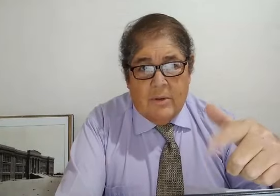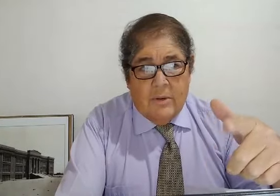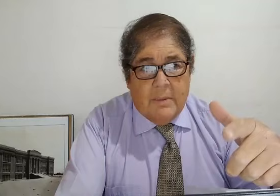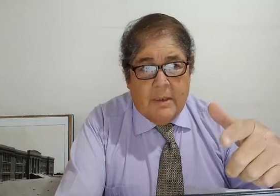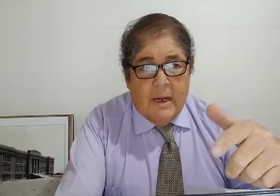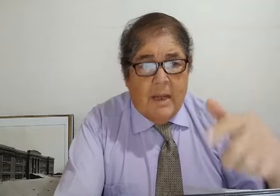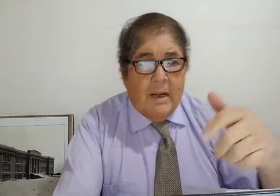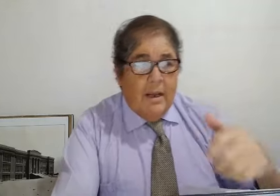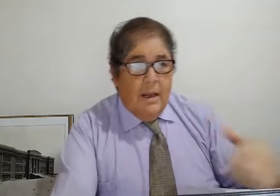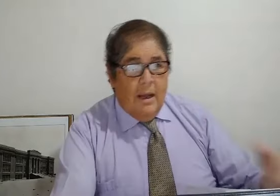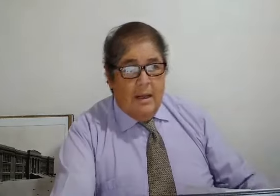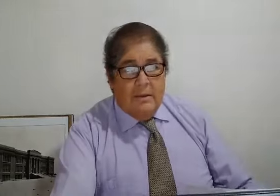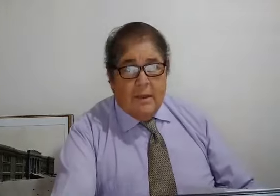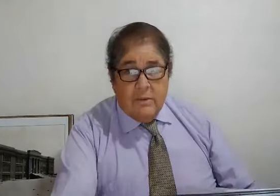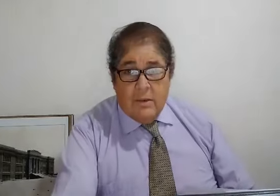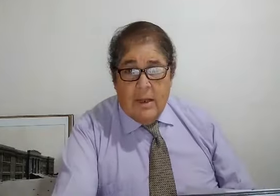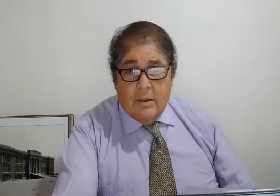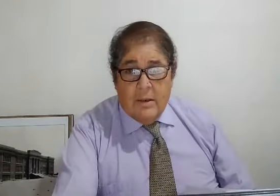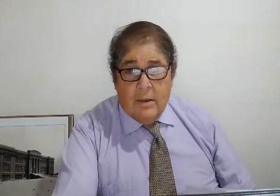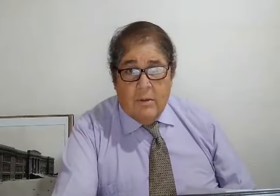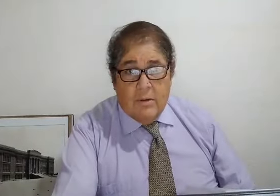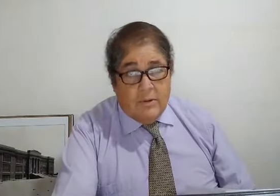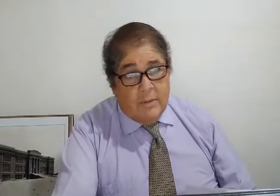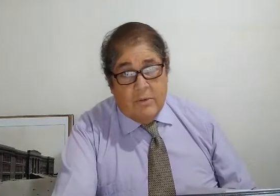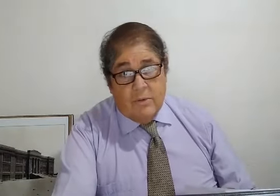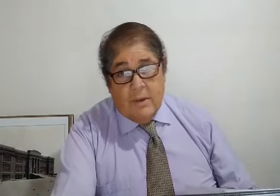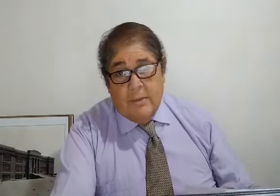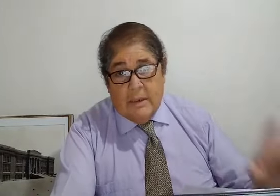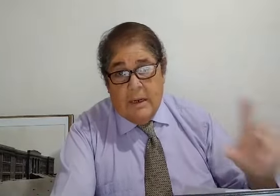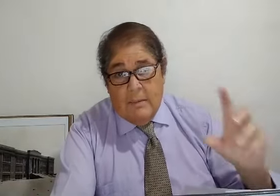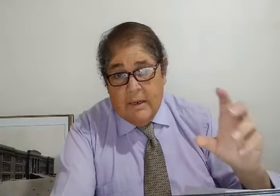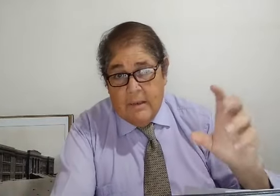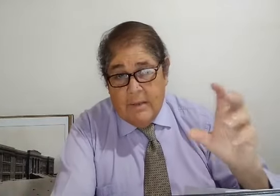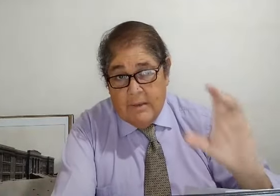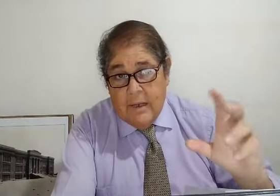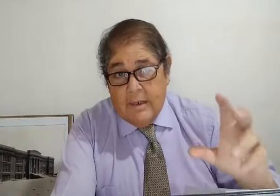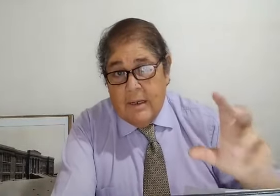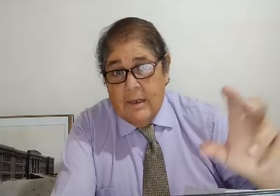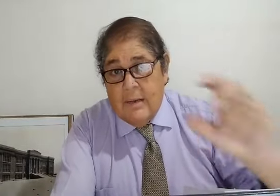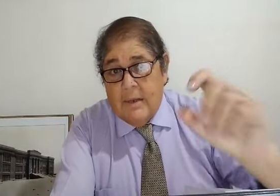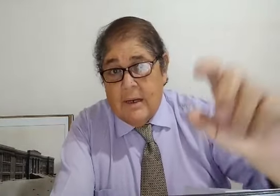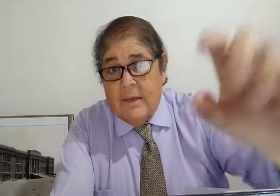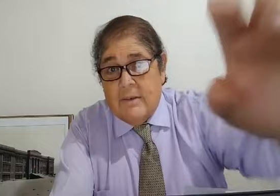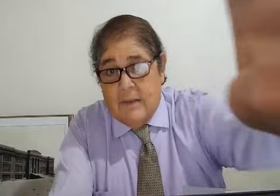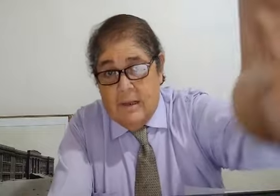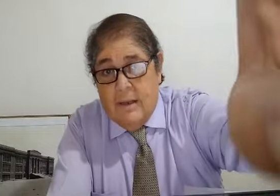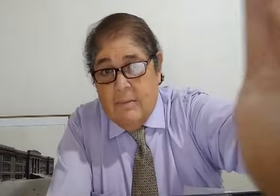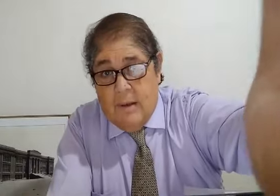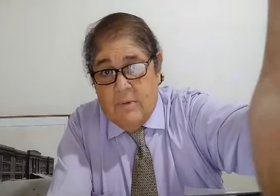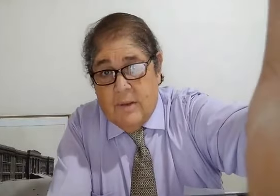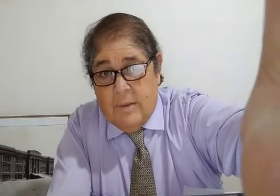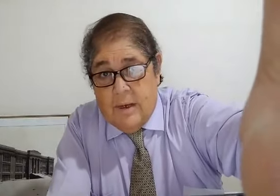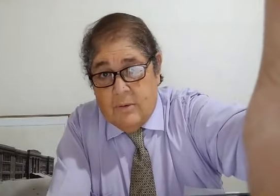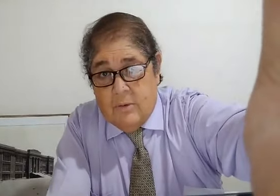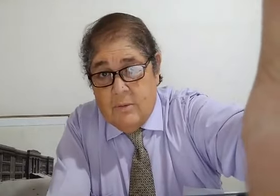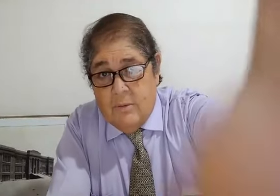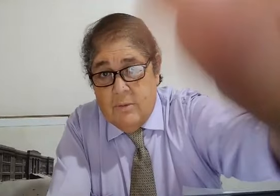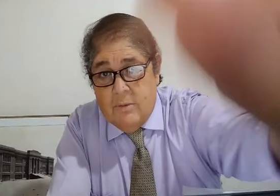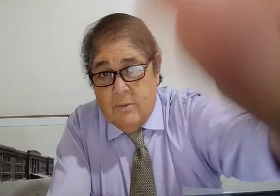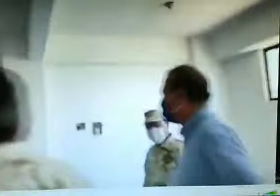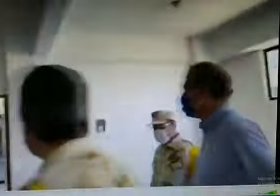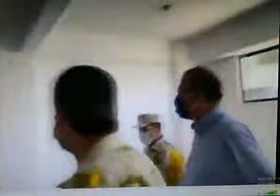atención hospitalaria a esta ciudad cuando estamos justamente en la parte más álgida de la emergencia. Vamos a ver esto.